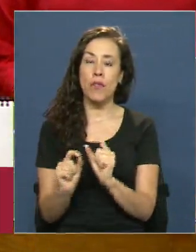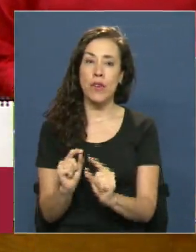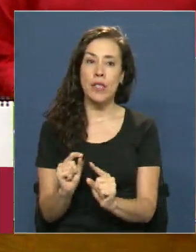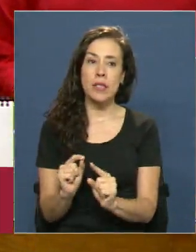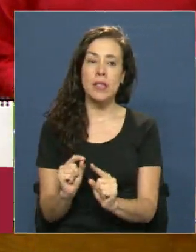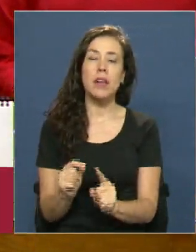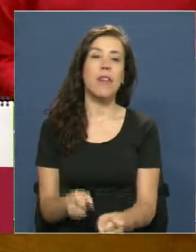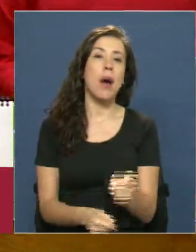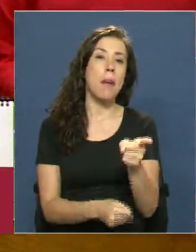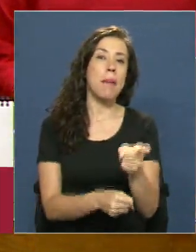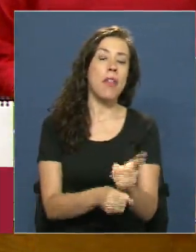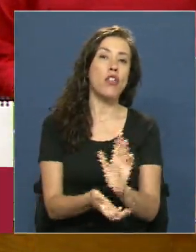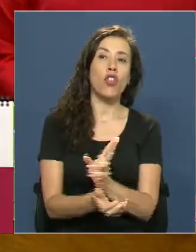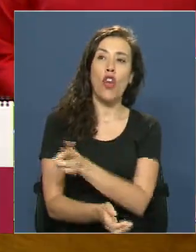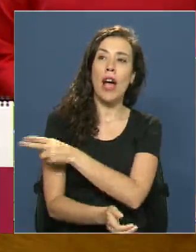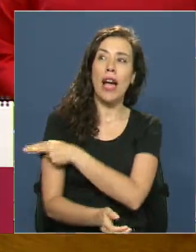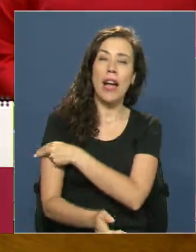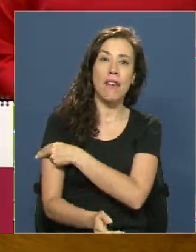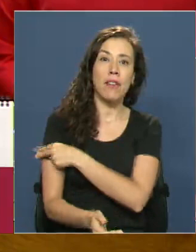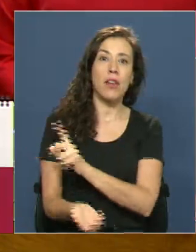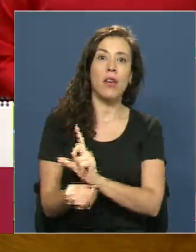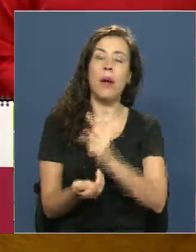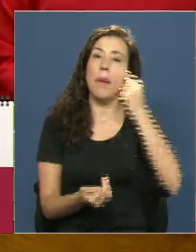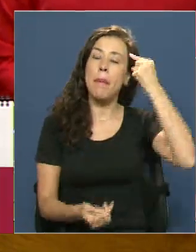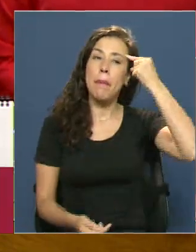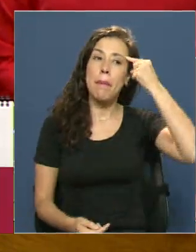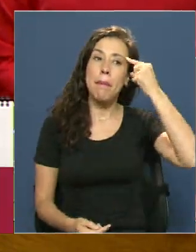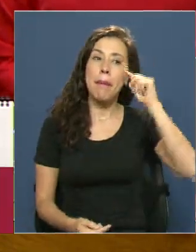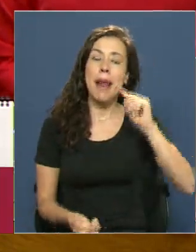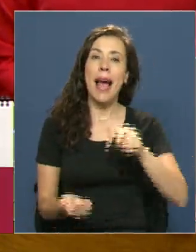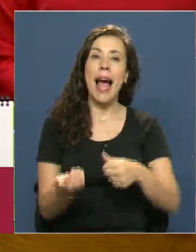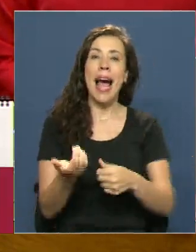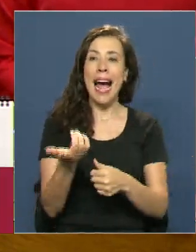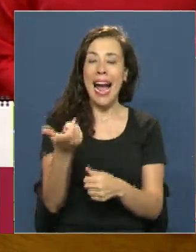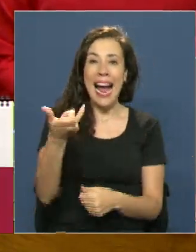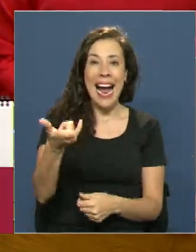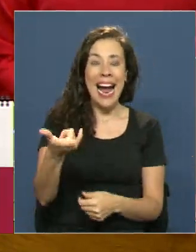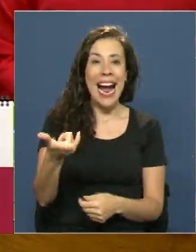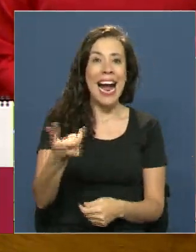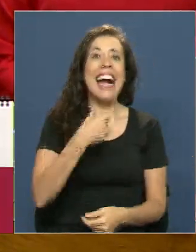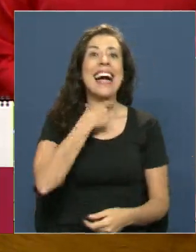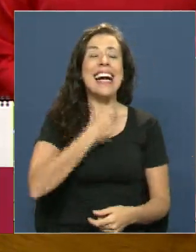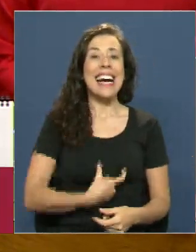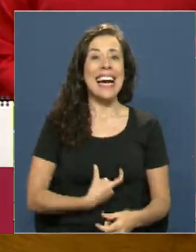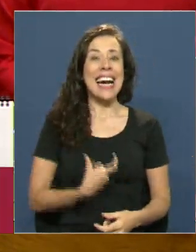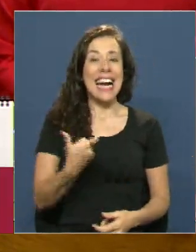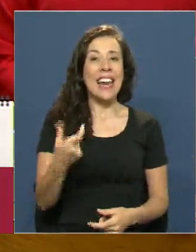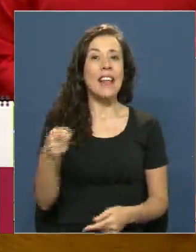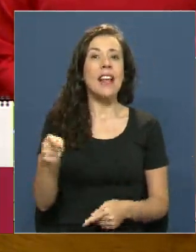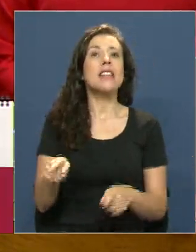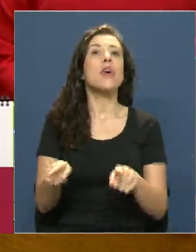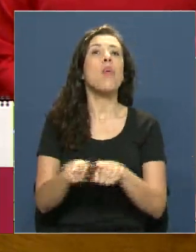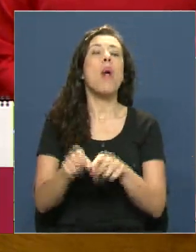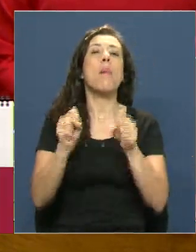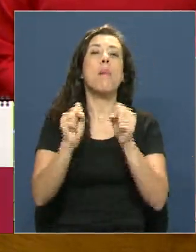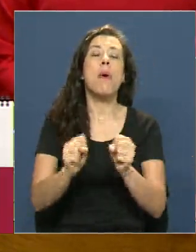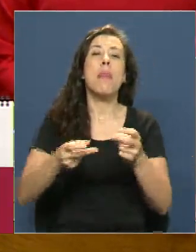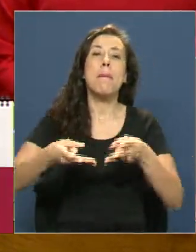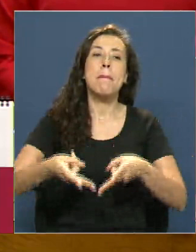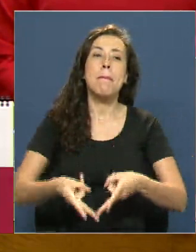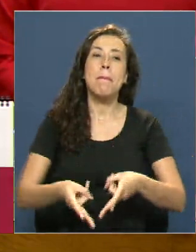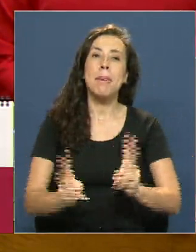serán instruidos todos los jefes de zonas para que la credencial que ustedes portan se convierta en el instrumento que les